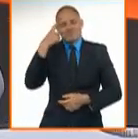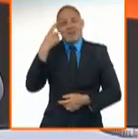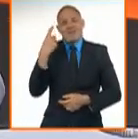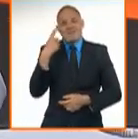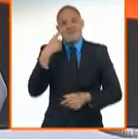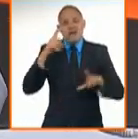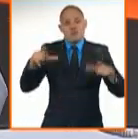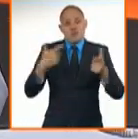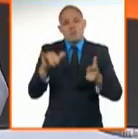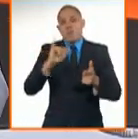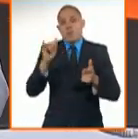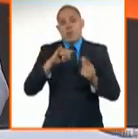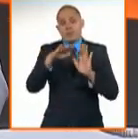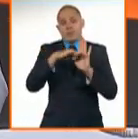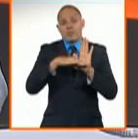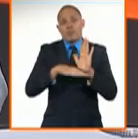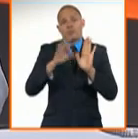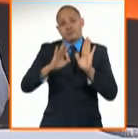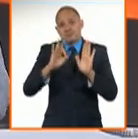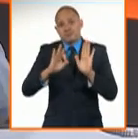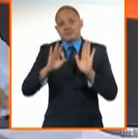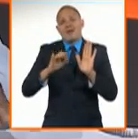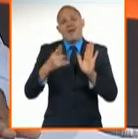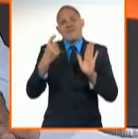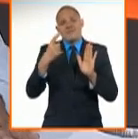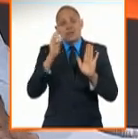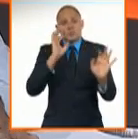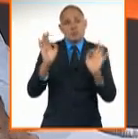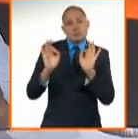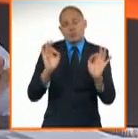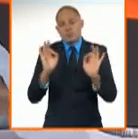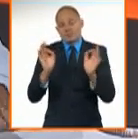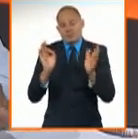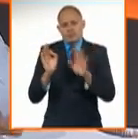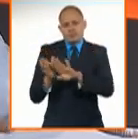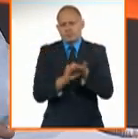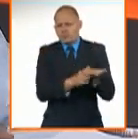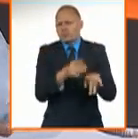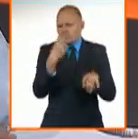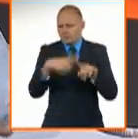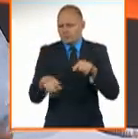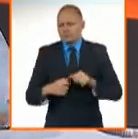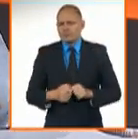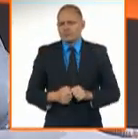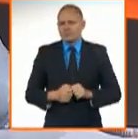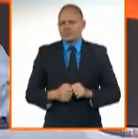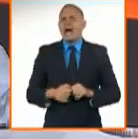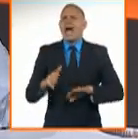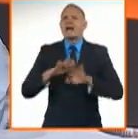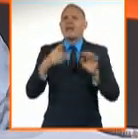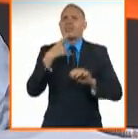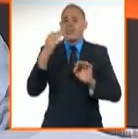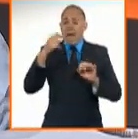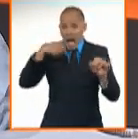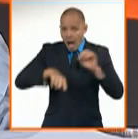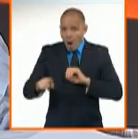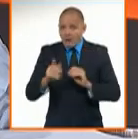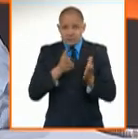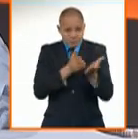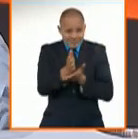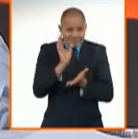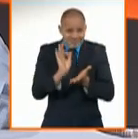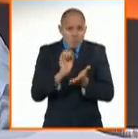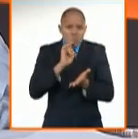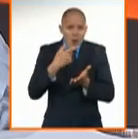que que se ha dicho hablamos también ahora de los mantenimientos que están incursos tenemos tres mantenimientos